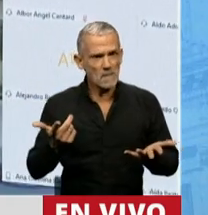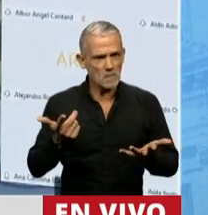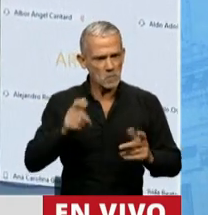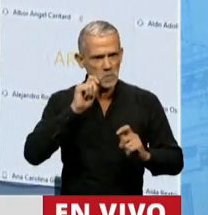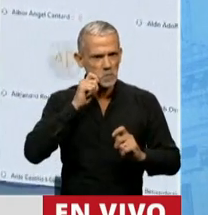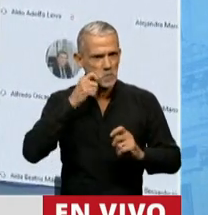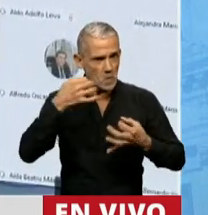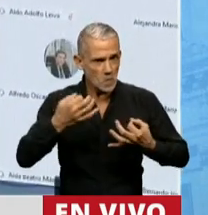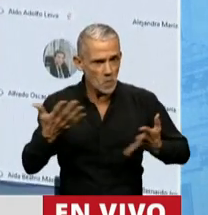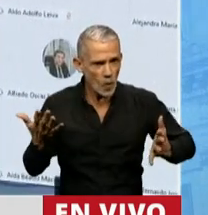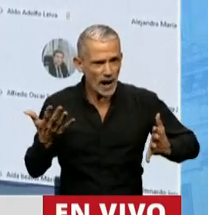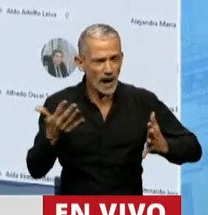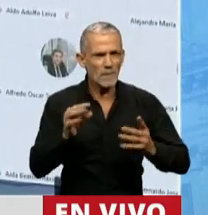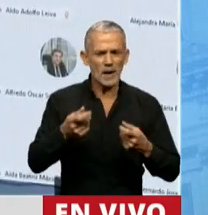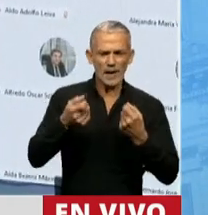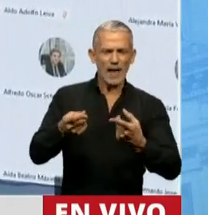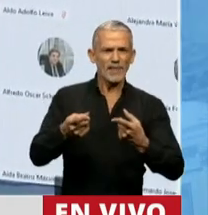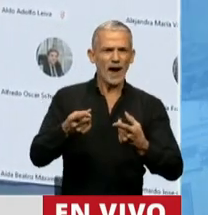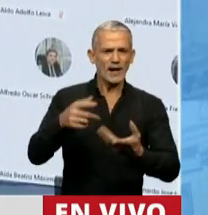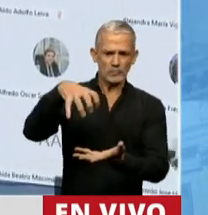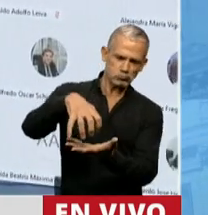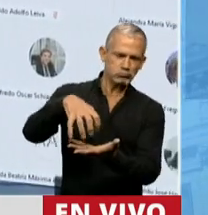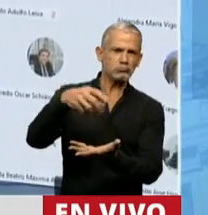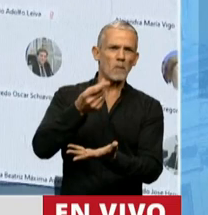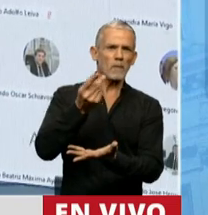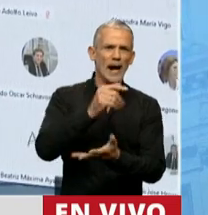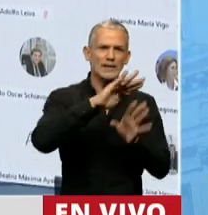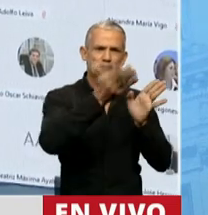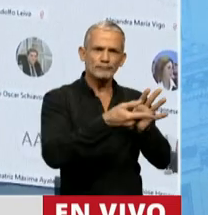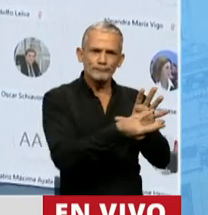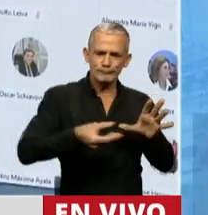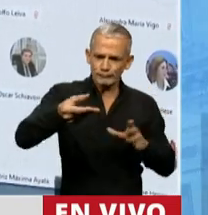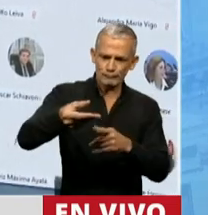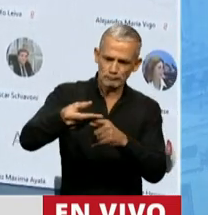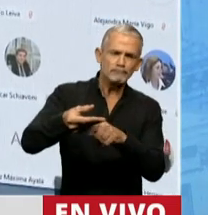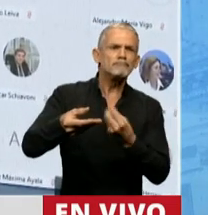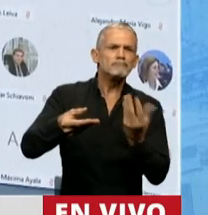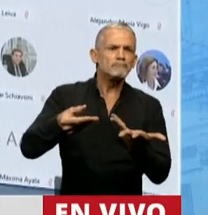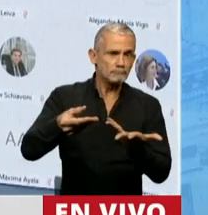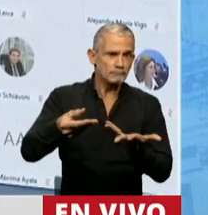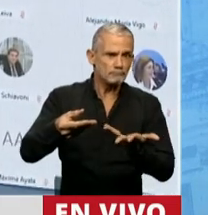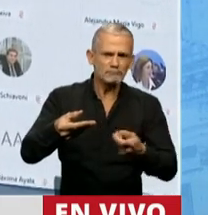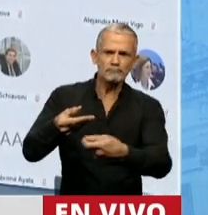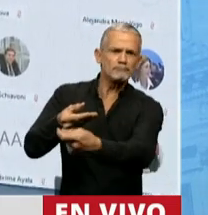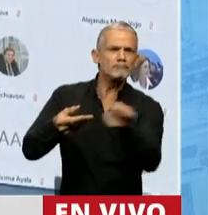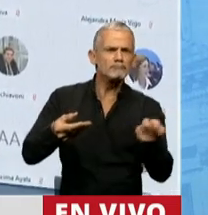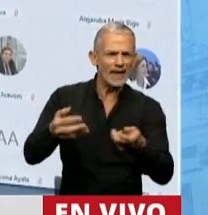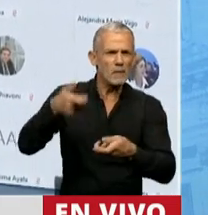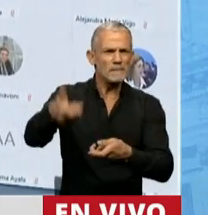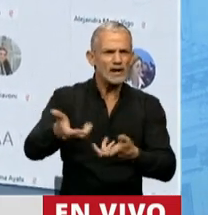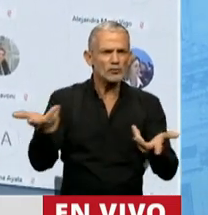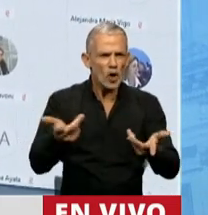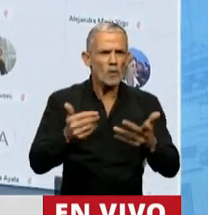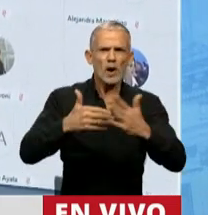atractiva desde el punto de vista de darle utilidad a estos fondos desde el punto de vista